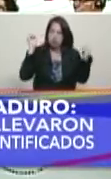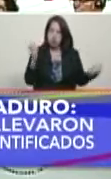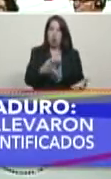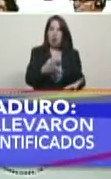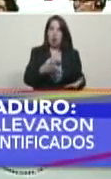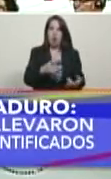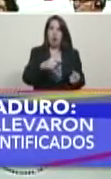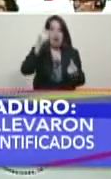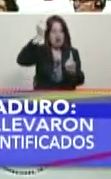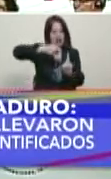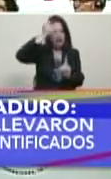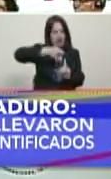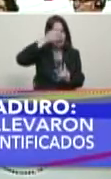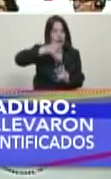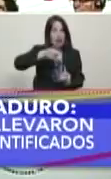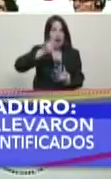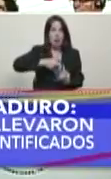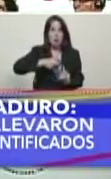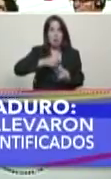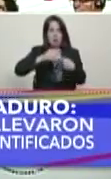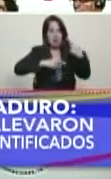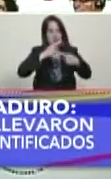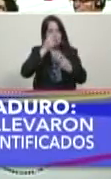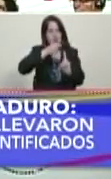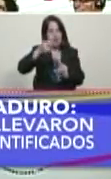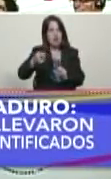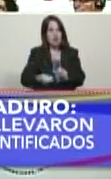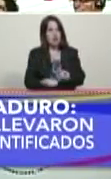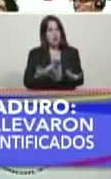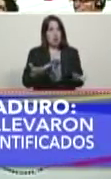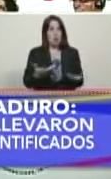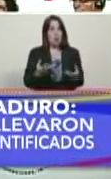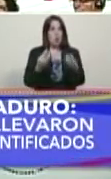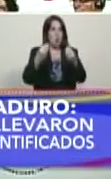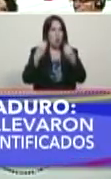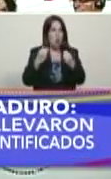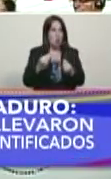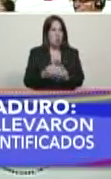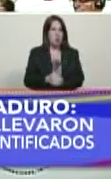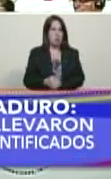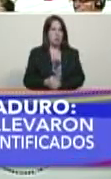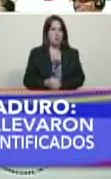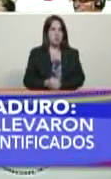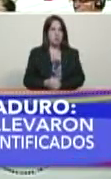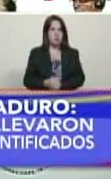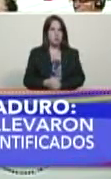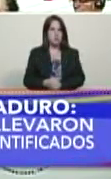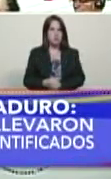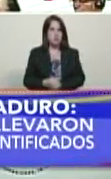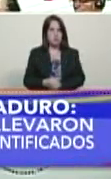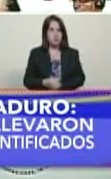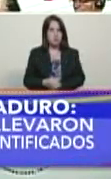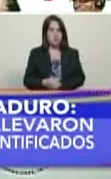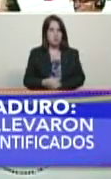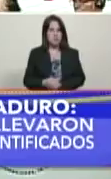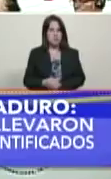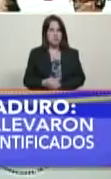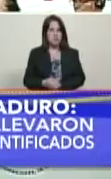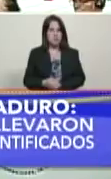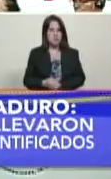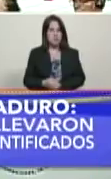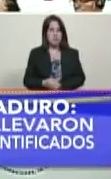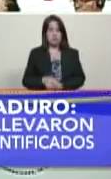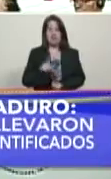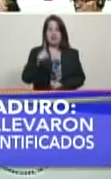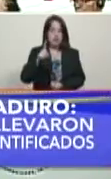clavos miguelito eso ayuda humanitaria que pretendían ellos el plan era